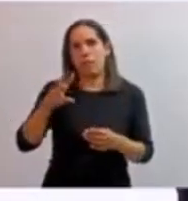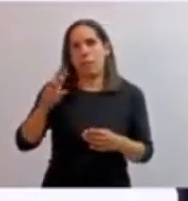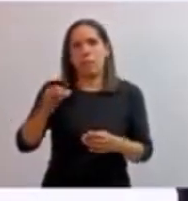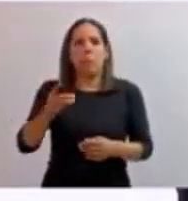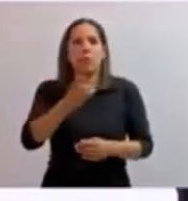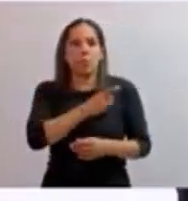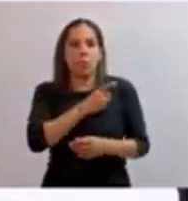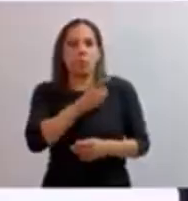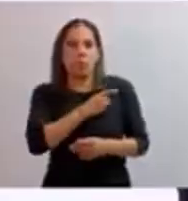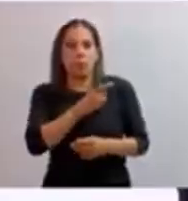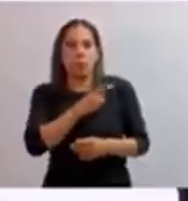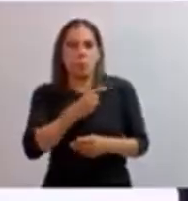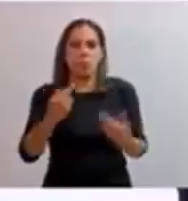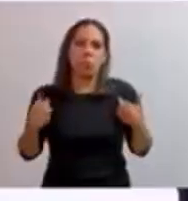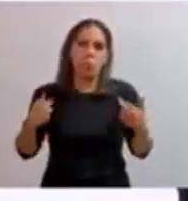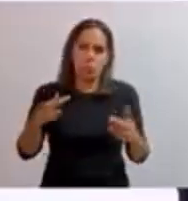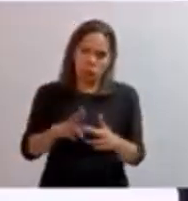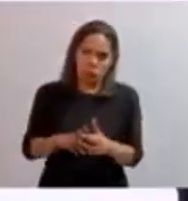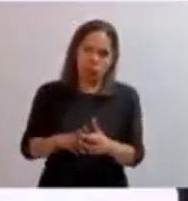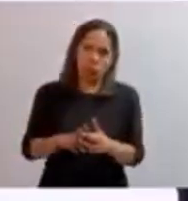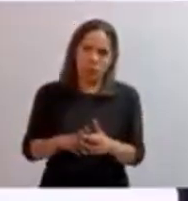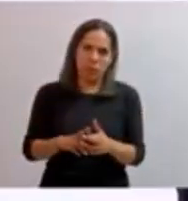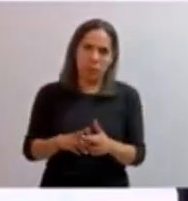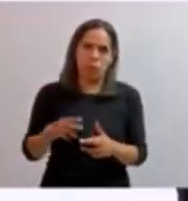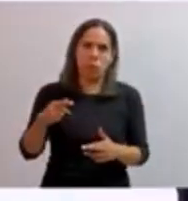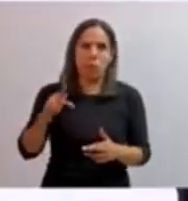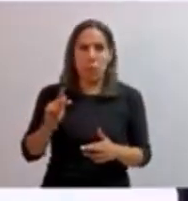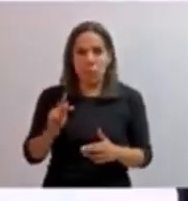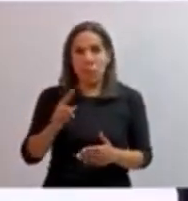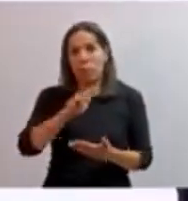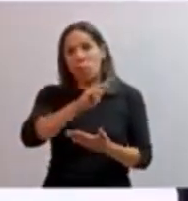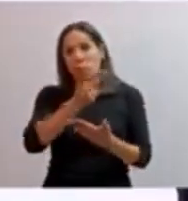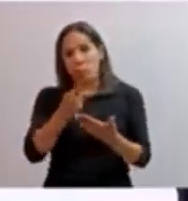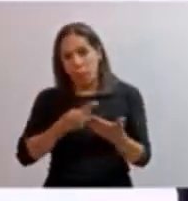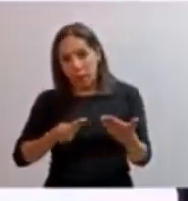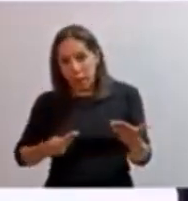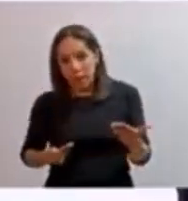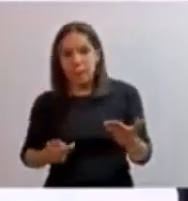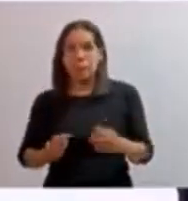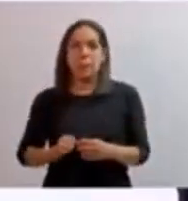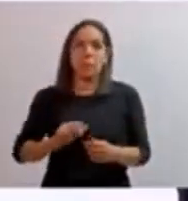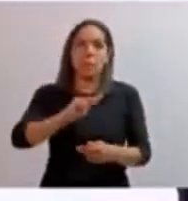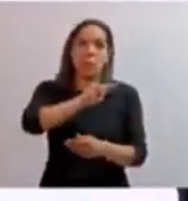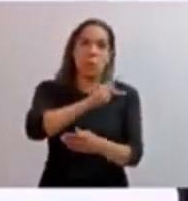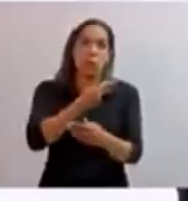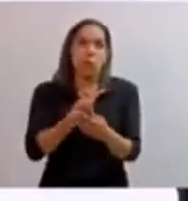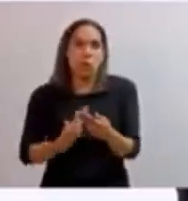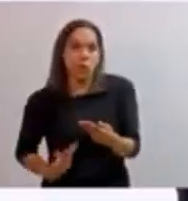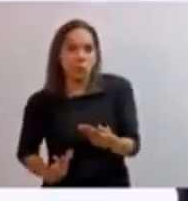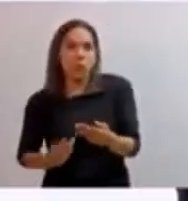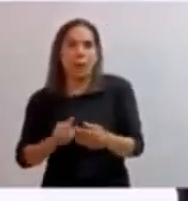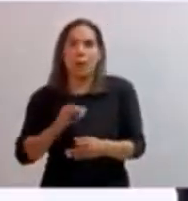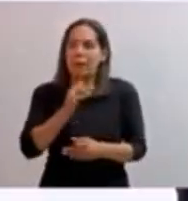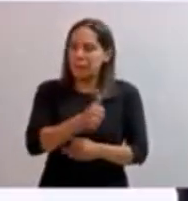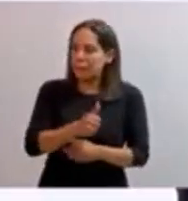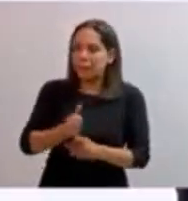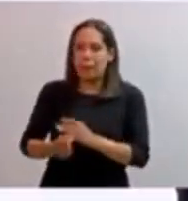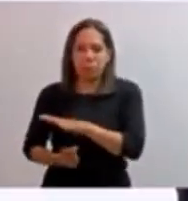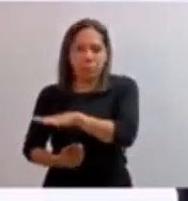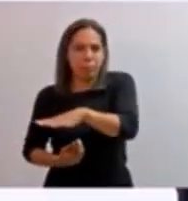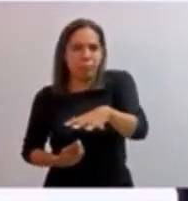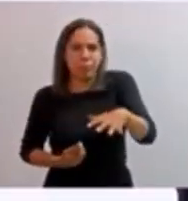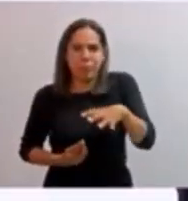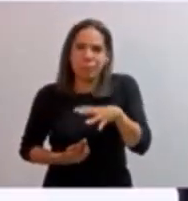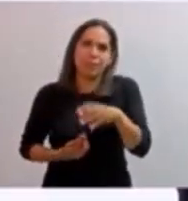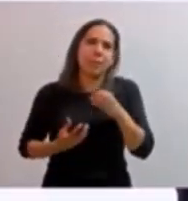aumenten el trabajo que tienen de estar frente a los alumnos y de diseñar las mejores ambientes pedagógicos para que lleven